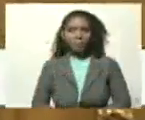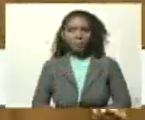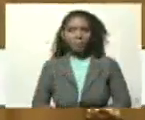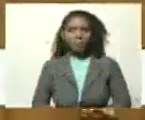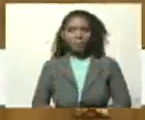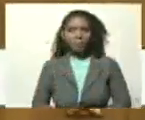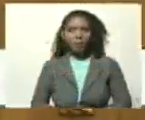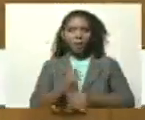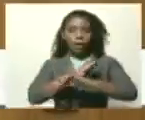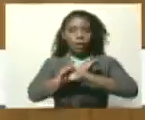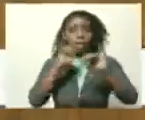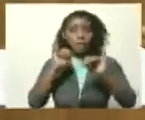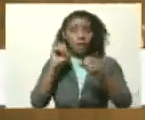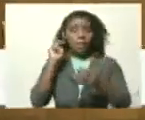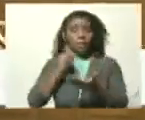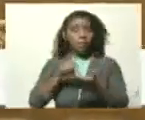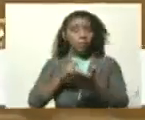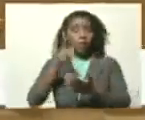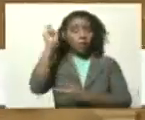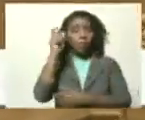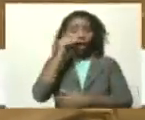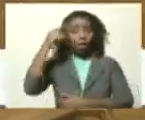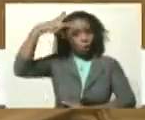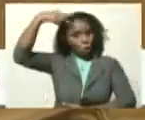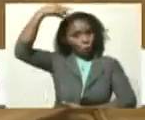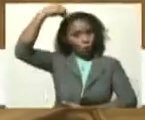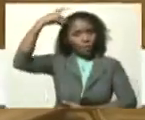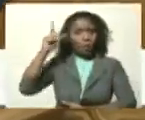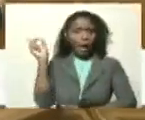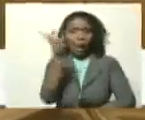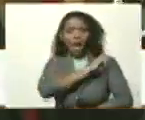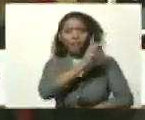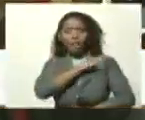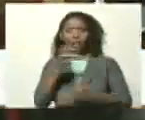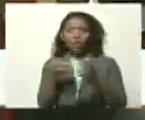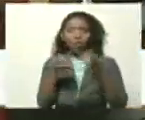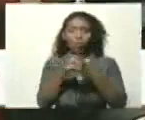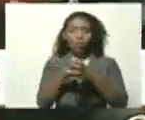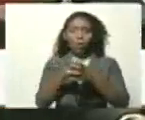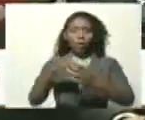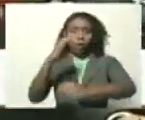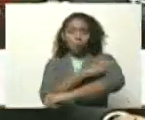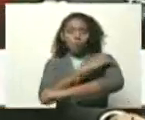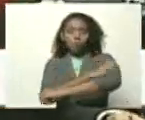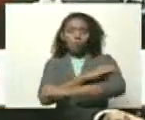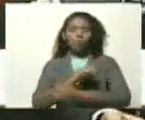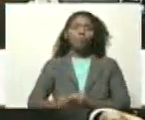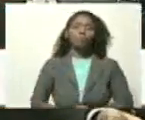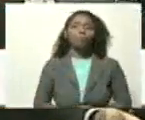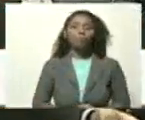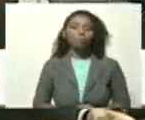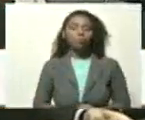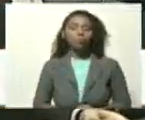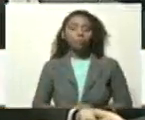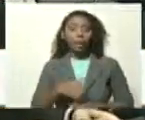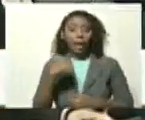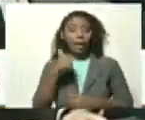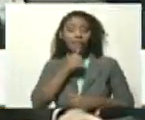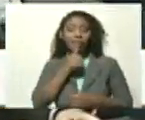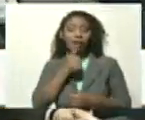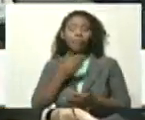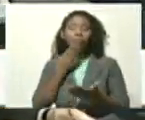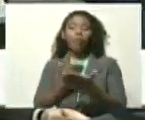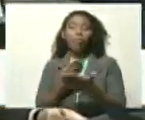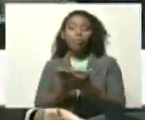Culmina su intervención el diputado Luis Parra, jefe del bloque parlamentario de la oposición, quien entregaba